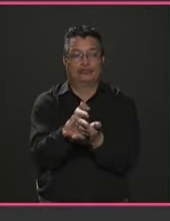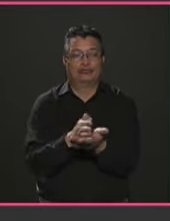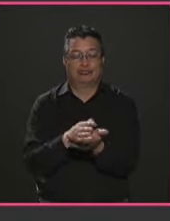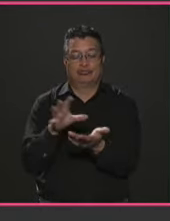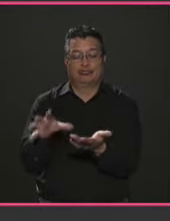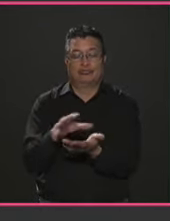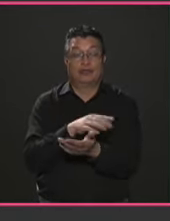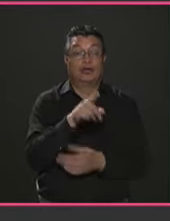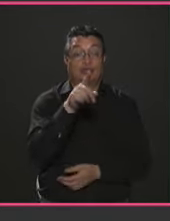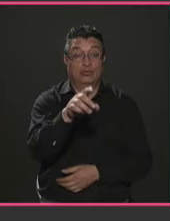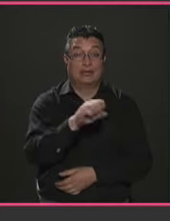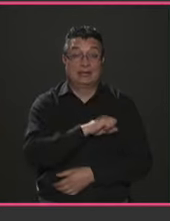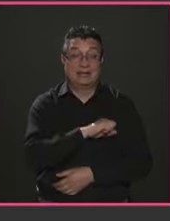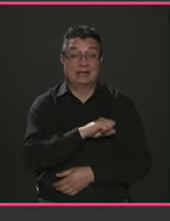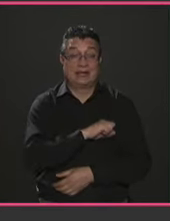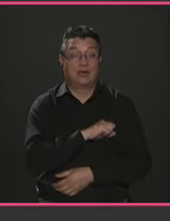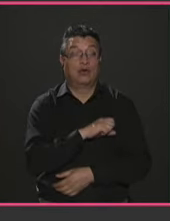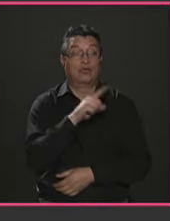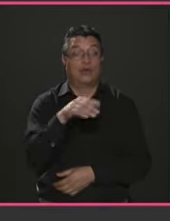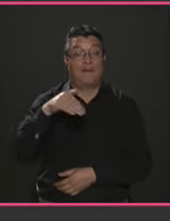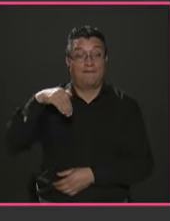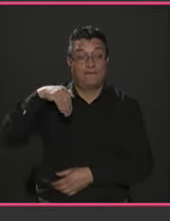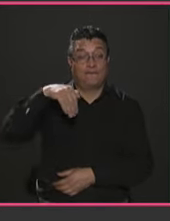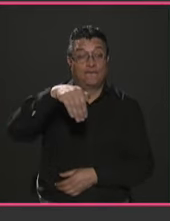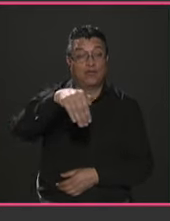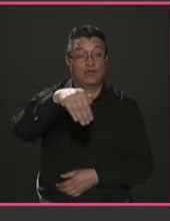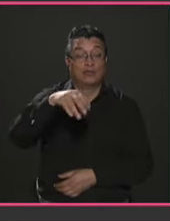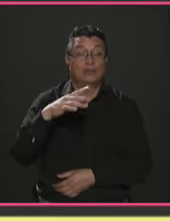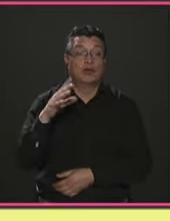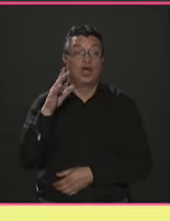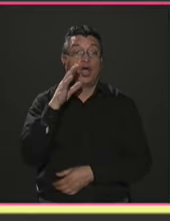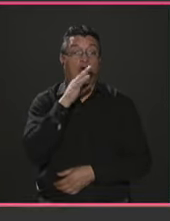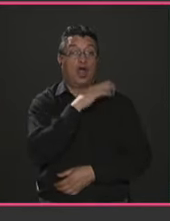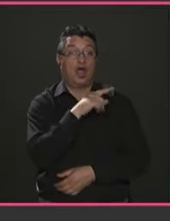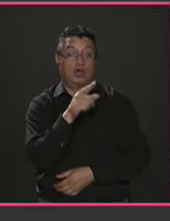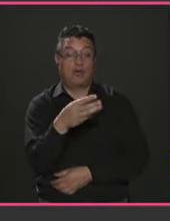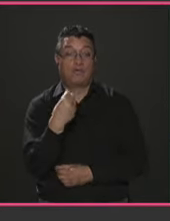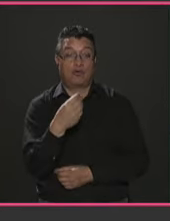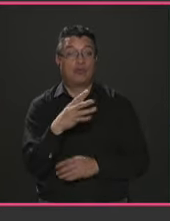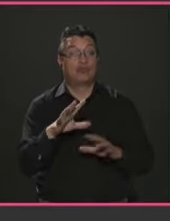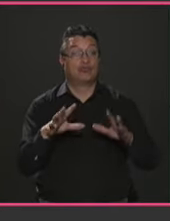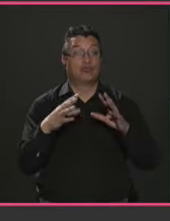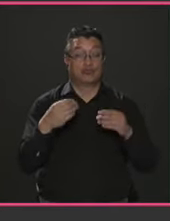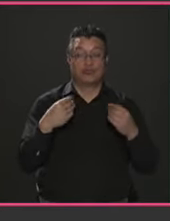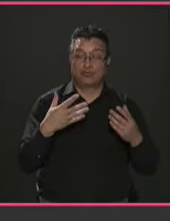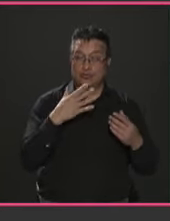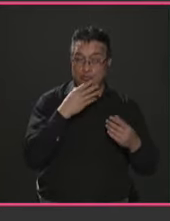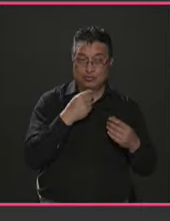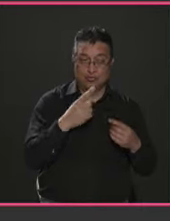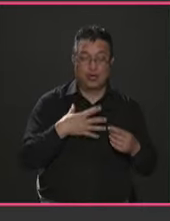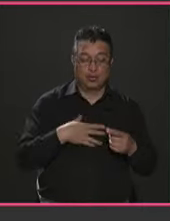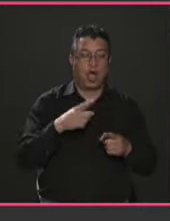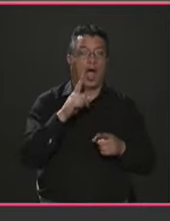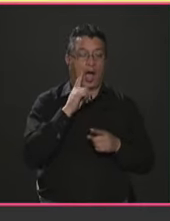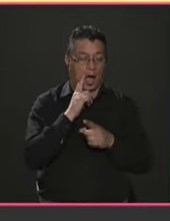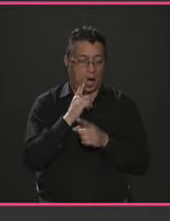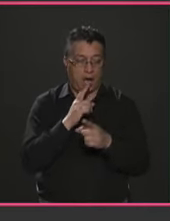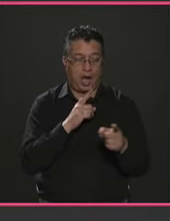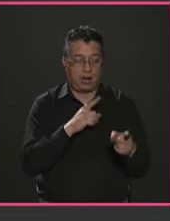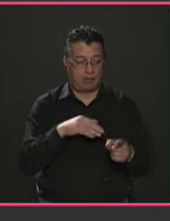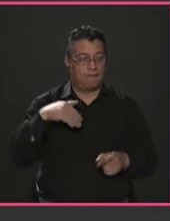ustedes de Santiago una línea de bus eléctrico no puede sonar muy exitoso verdad muy ambicioso porque ustedes tienen uno de